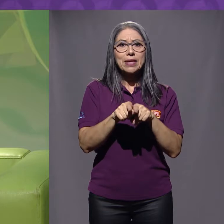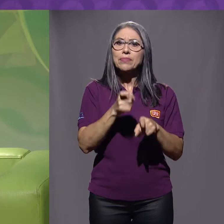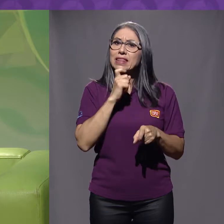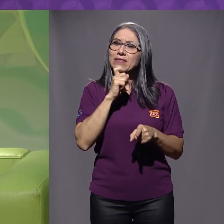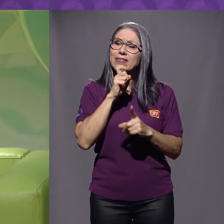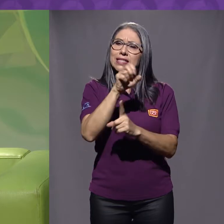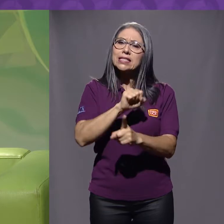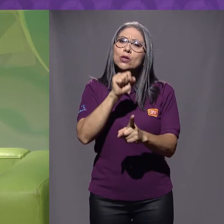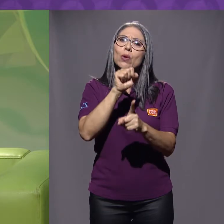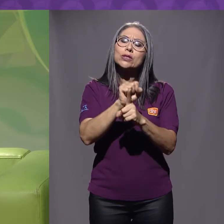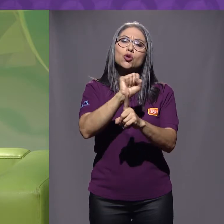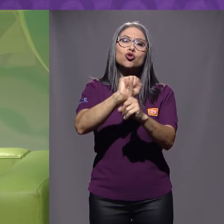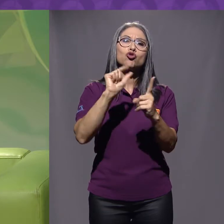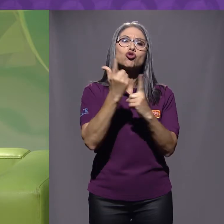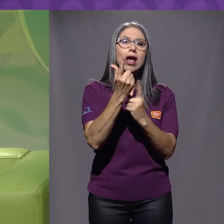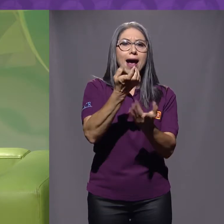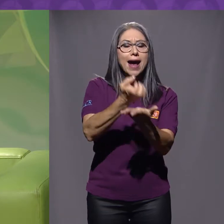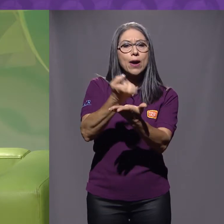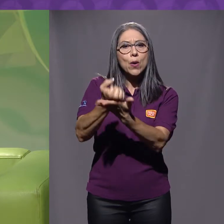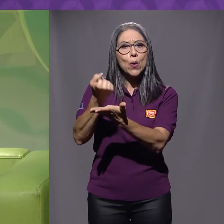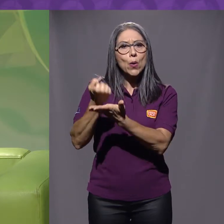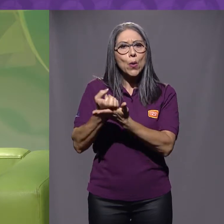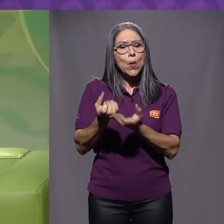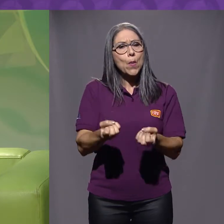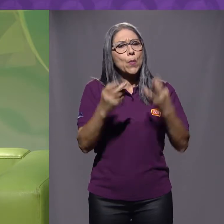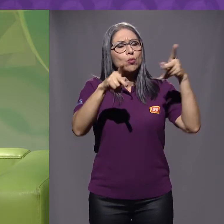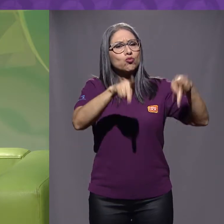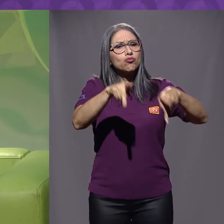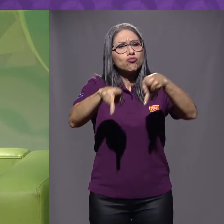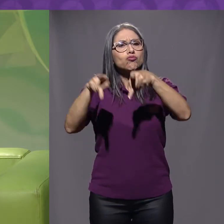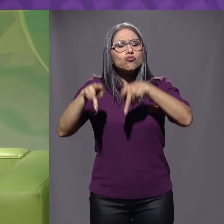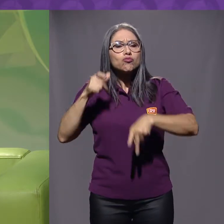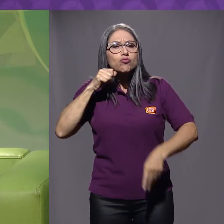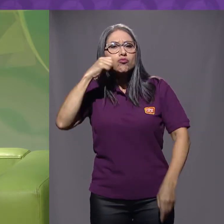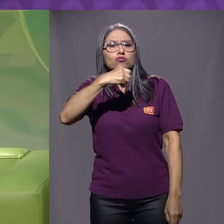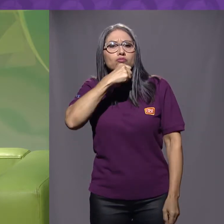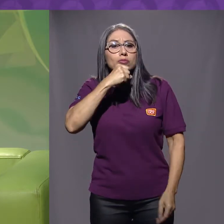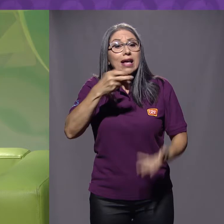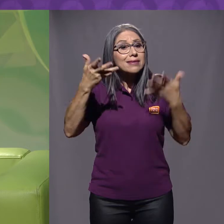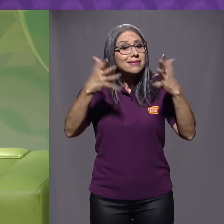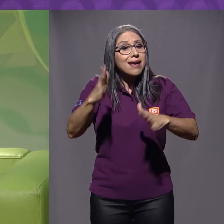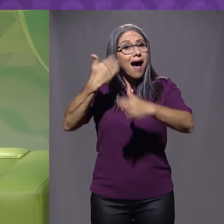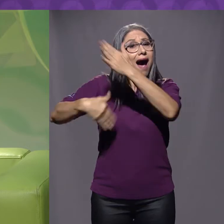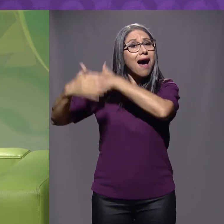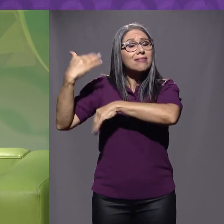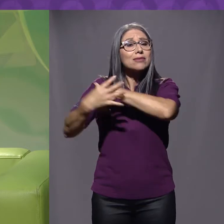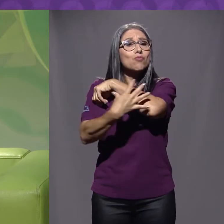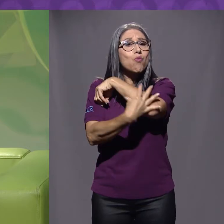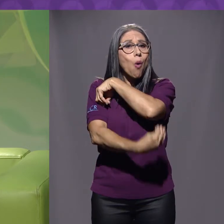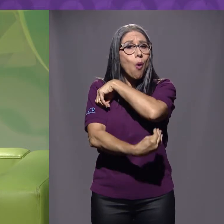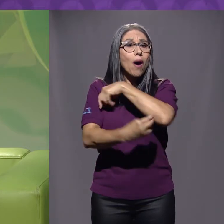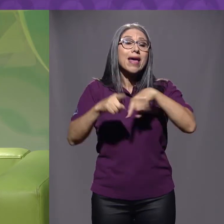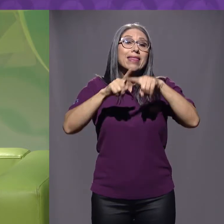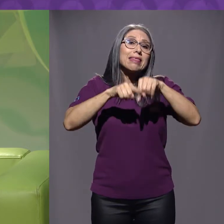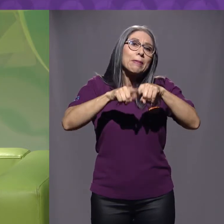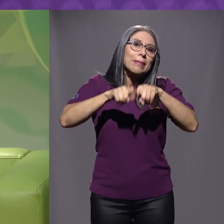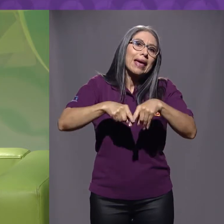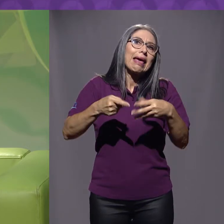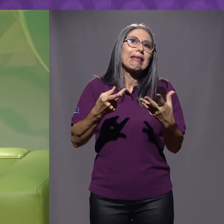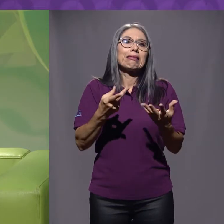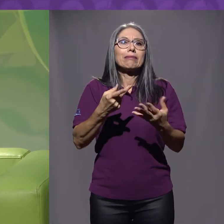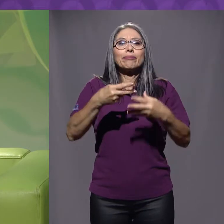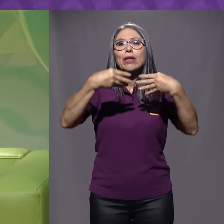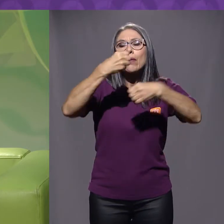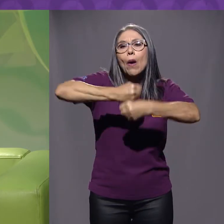dificulta la situación socioeconómica de muchas personas adultas mayores que ya vivían en situaciones de pobreza y que dependían